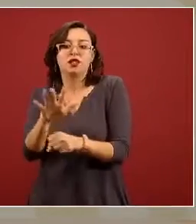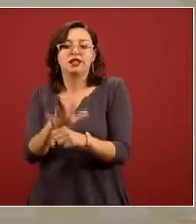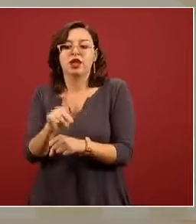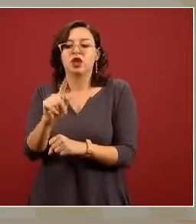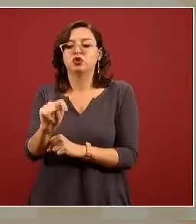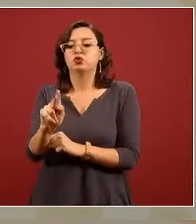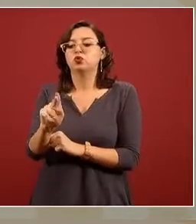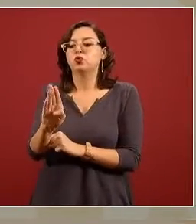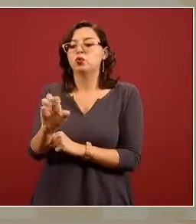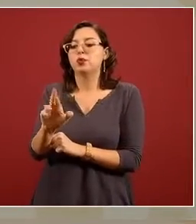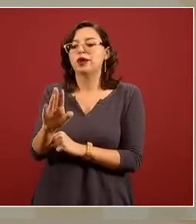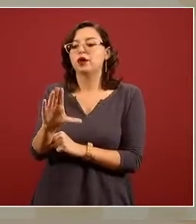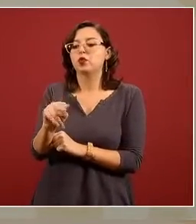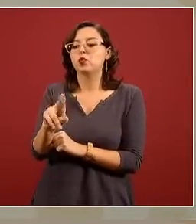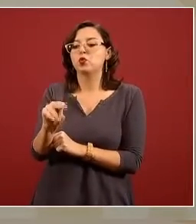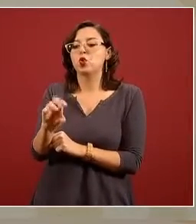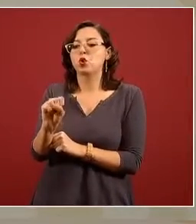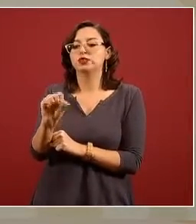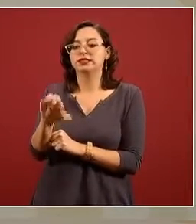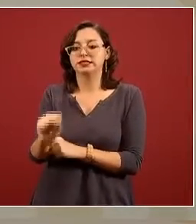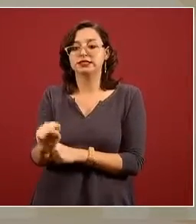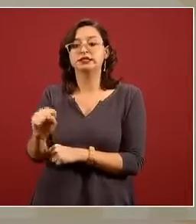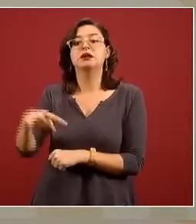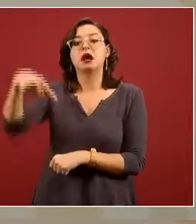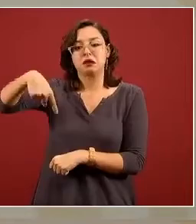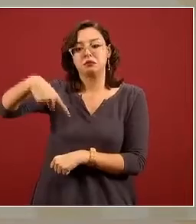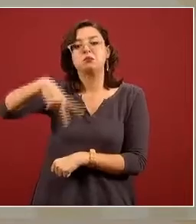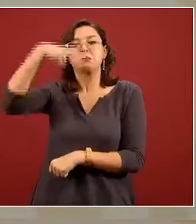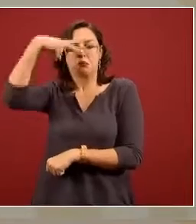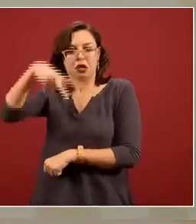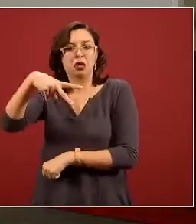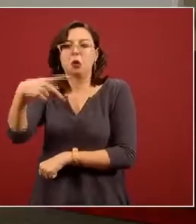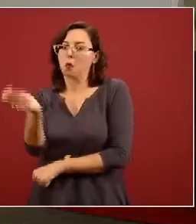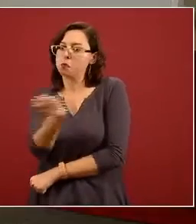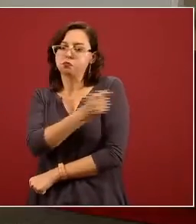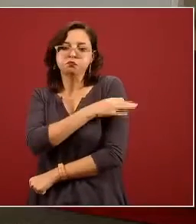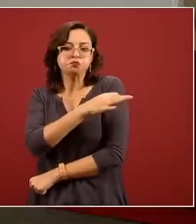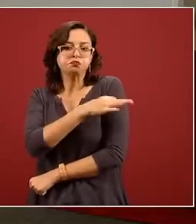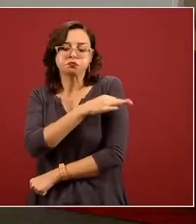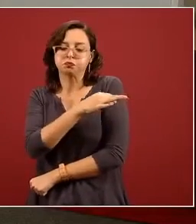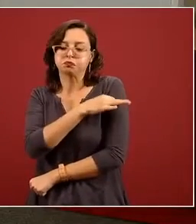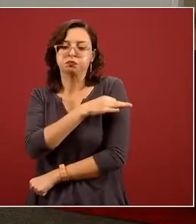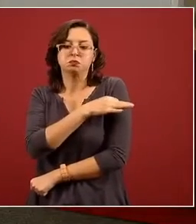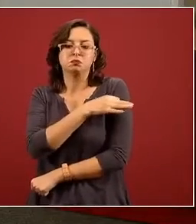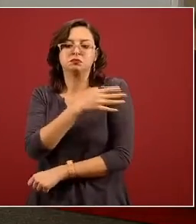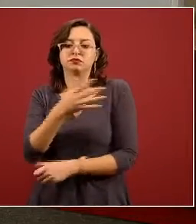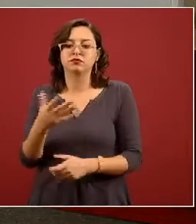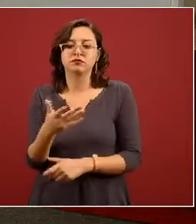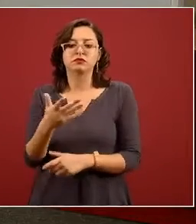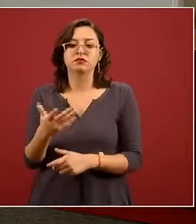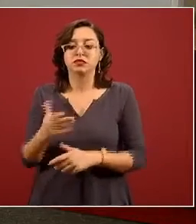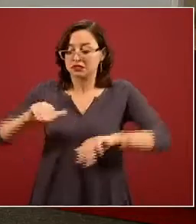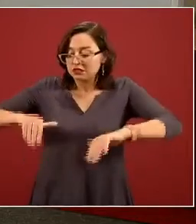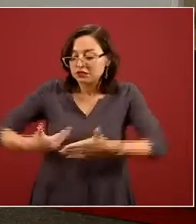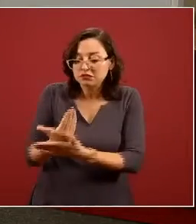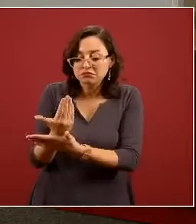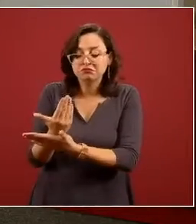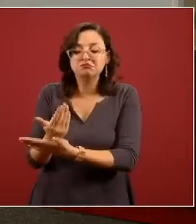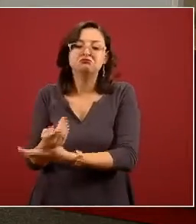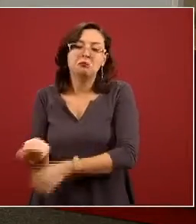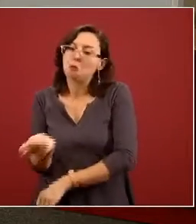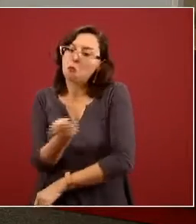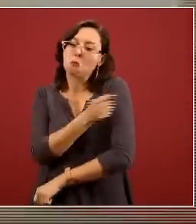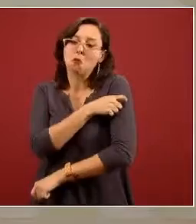tuberculosis. Esta vacuna se pone en México, es una vacuna que se pone al momento del nacimiento